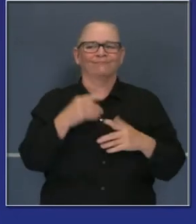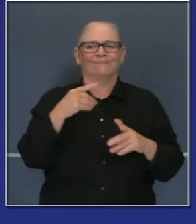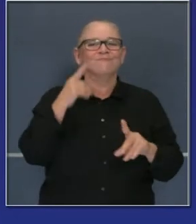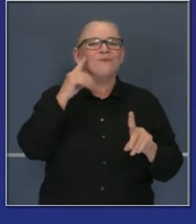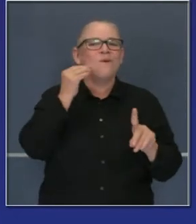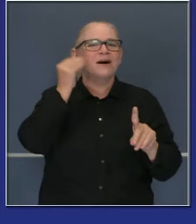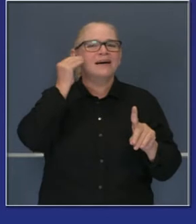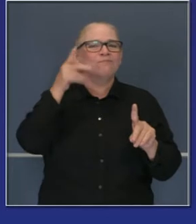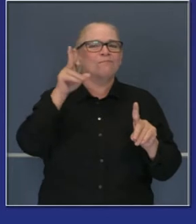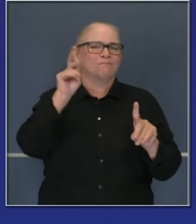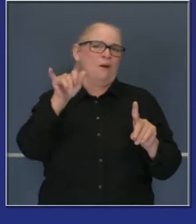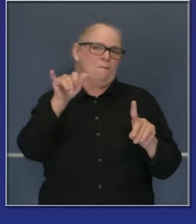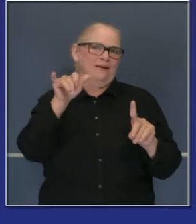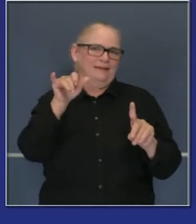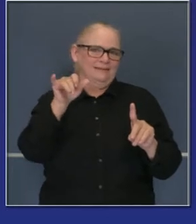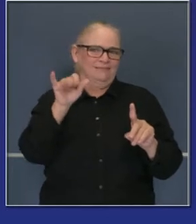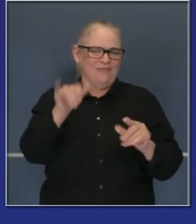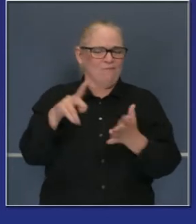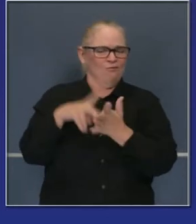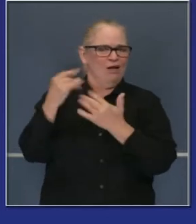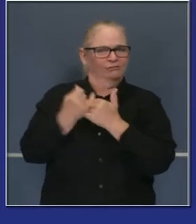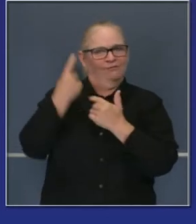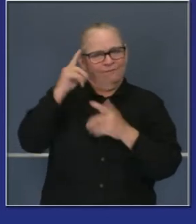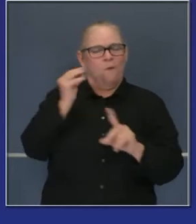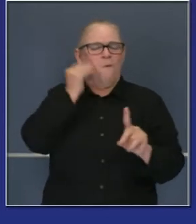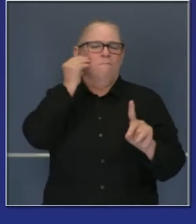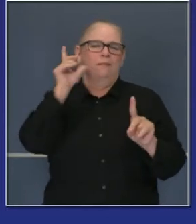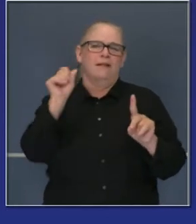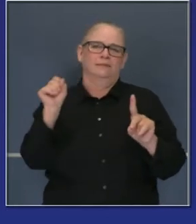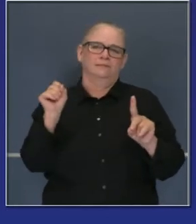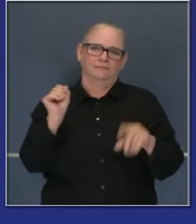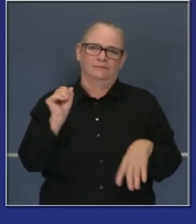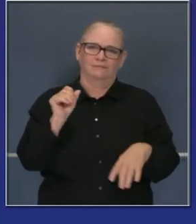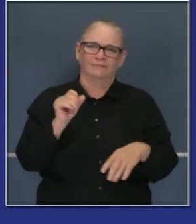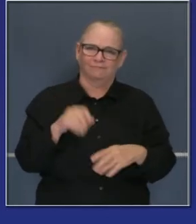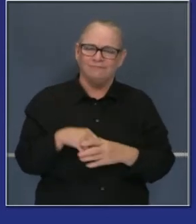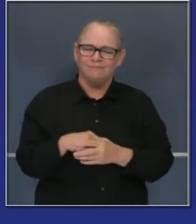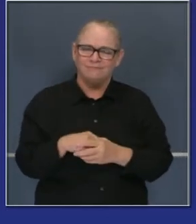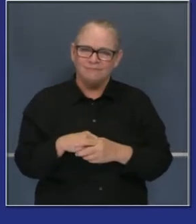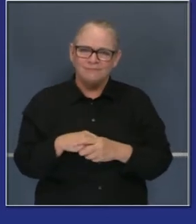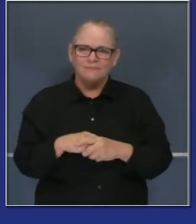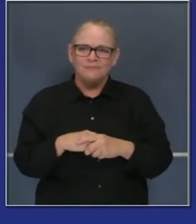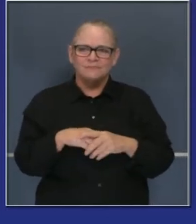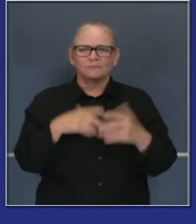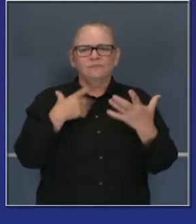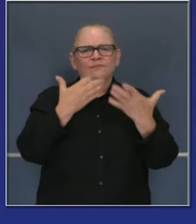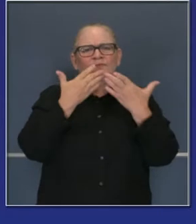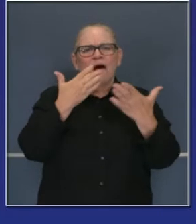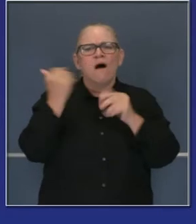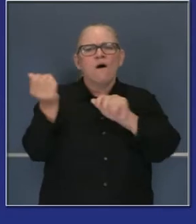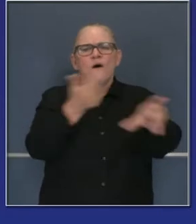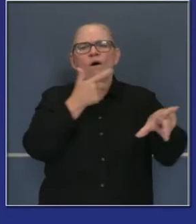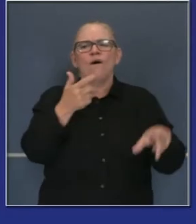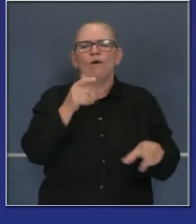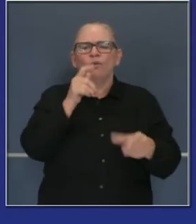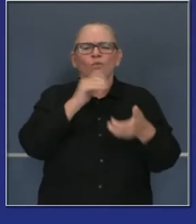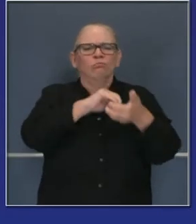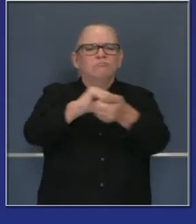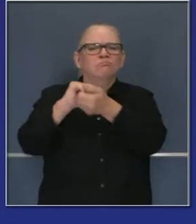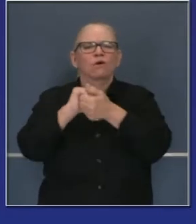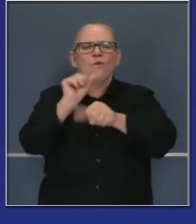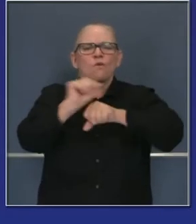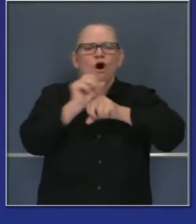programa aquí que creemos que será uno de los más significativos en lograr esa meta y quiero agradecer pues a todos los que nos